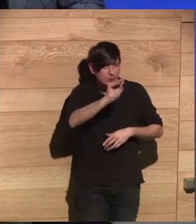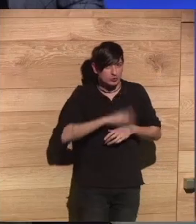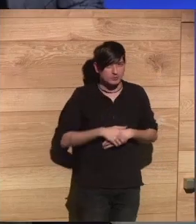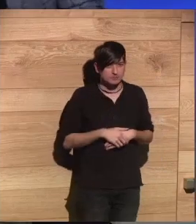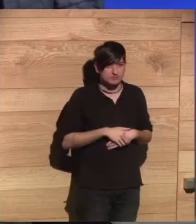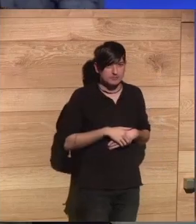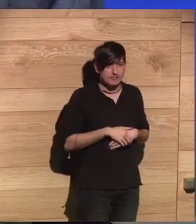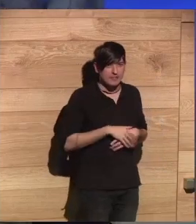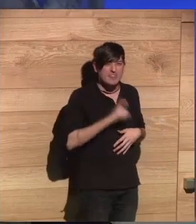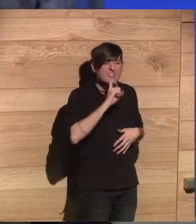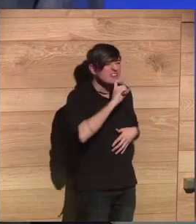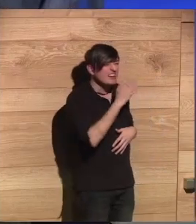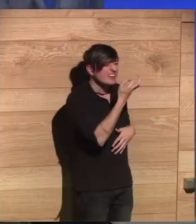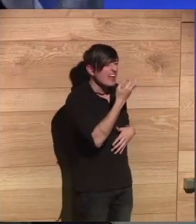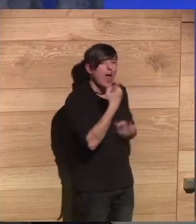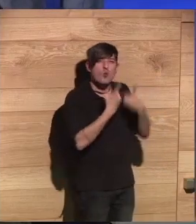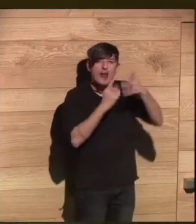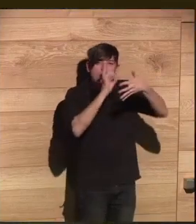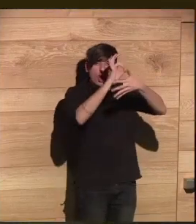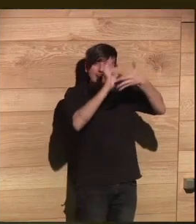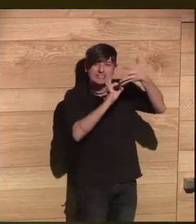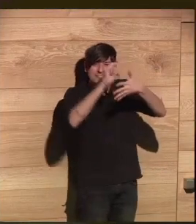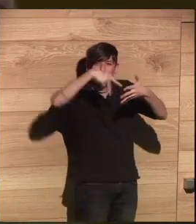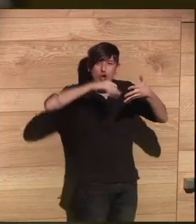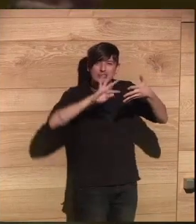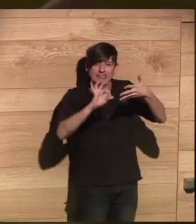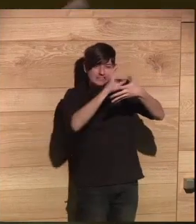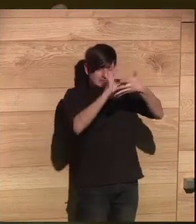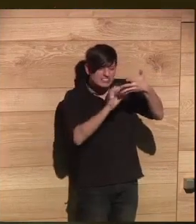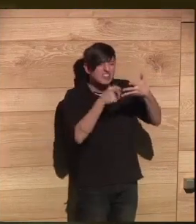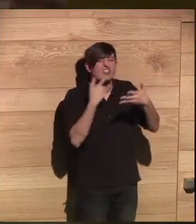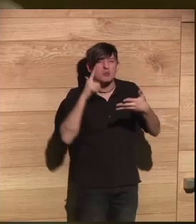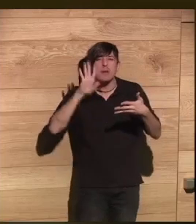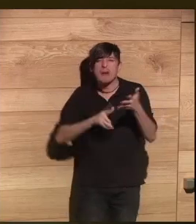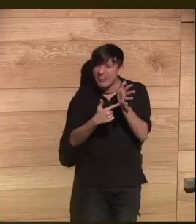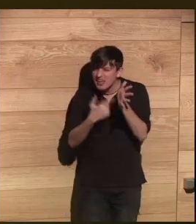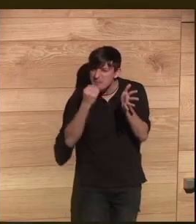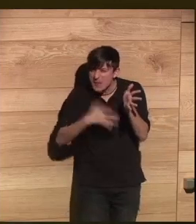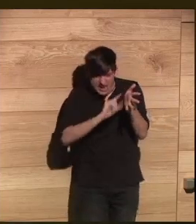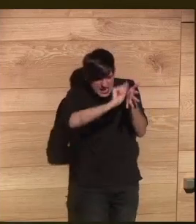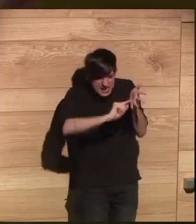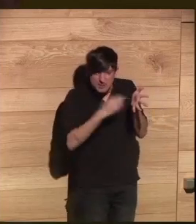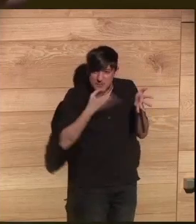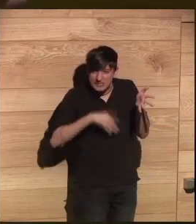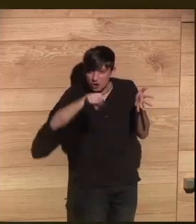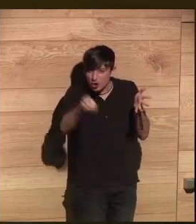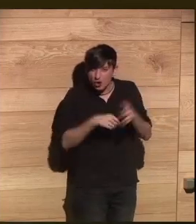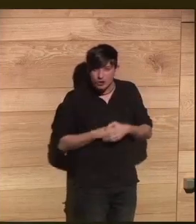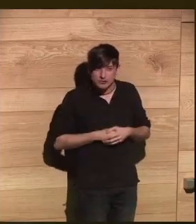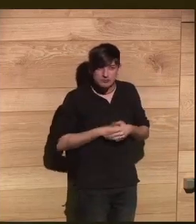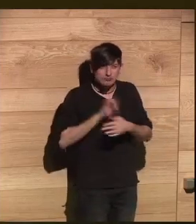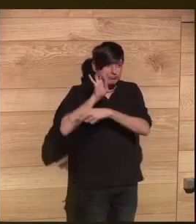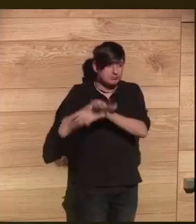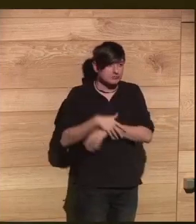¿Las dificultades que tenía con qué, perdón? Con algunas notas. Le decía, ¿a ti qué te parece? ¿Está bien escrito esto? Pero